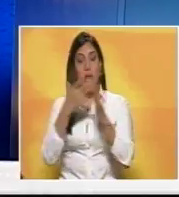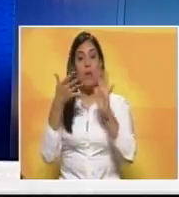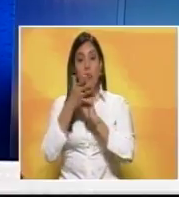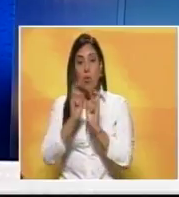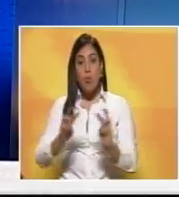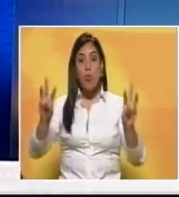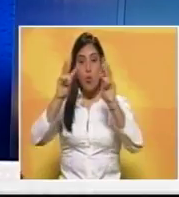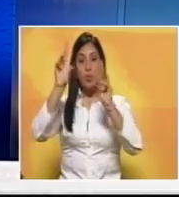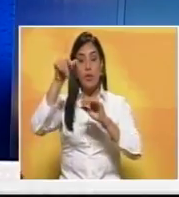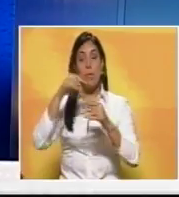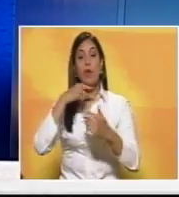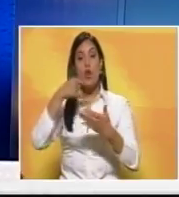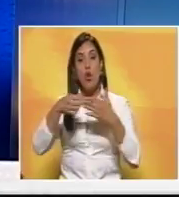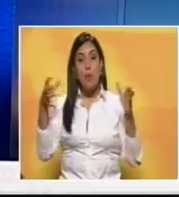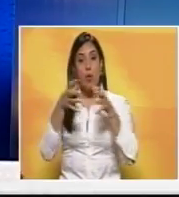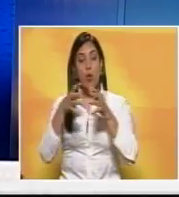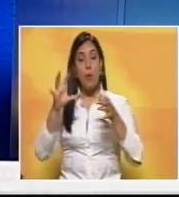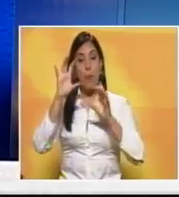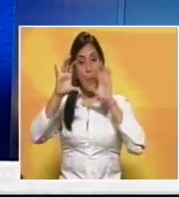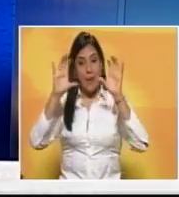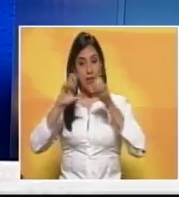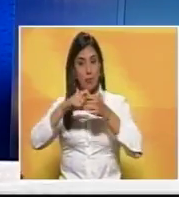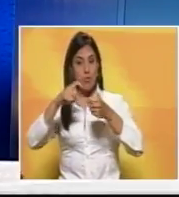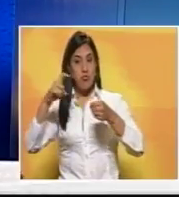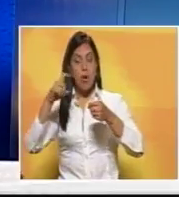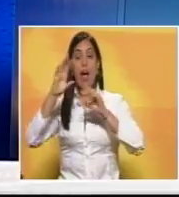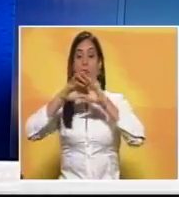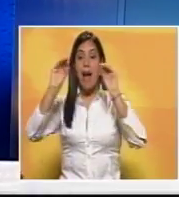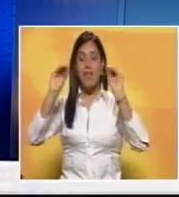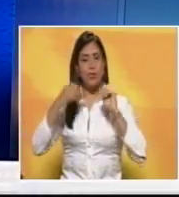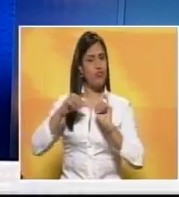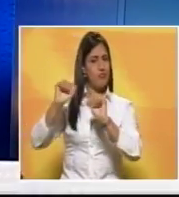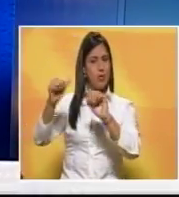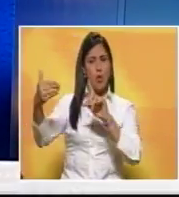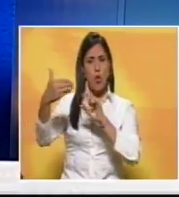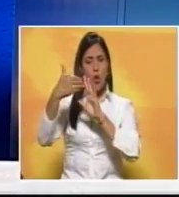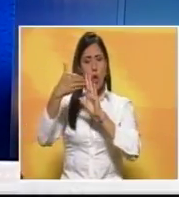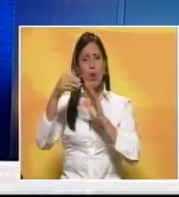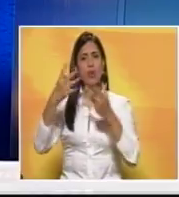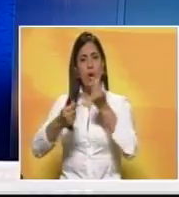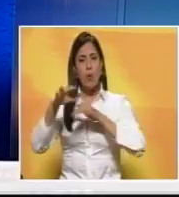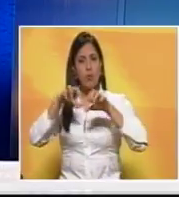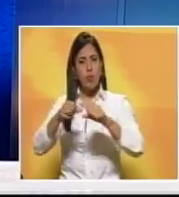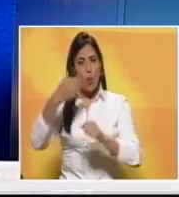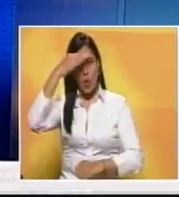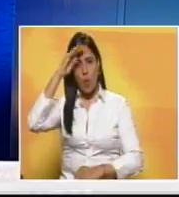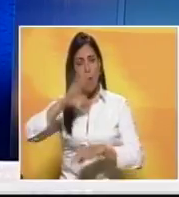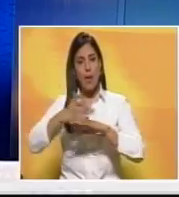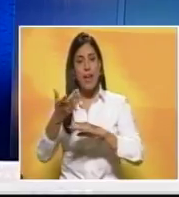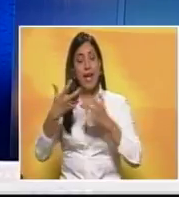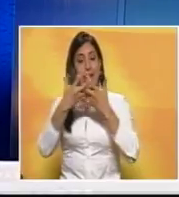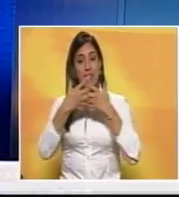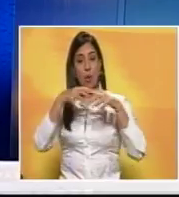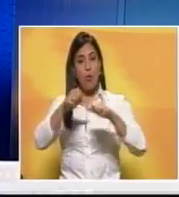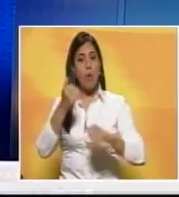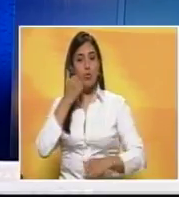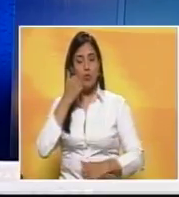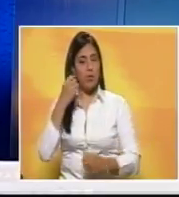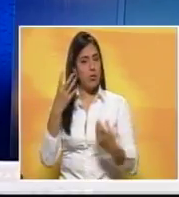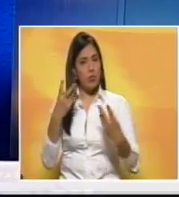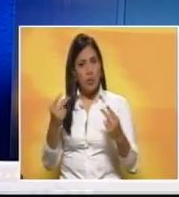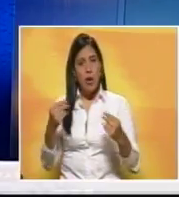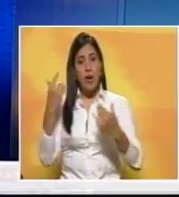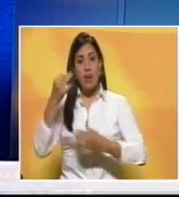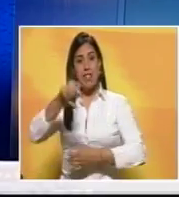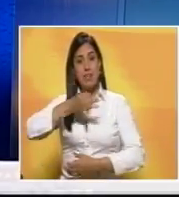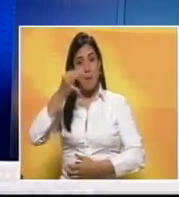Ramírez, en nombre del Movimiento de Países No Alineados, manifestó su rechazo contra el embargo económico hacia Cuba por parte de los Estados Unidos.